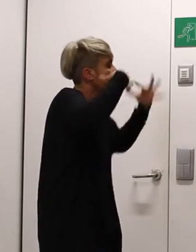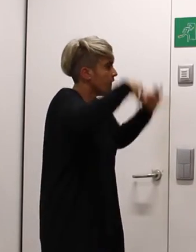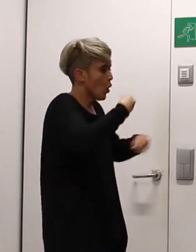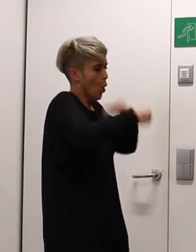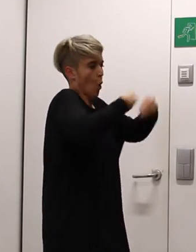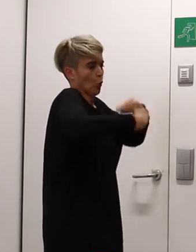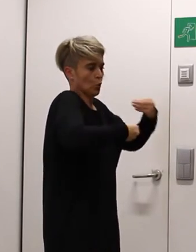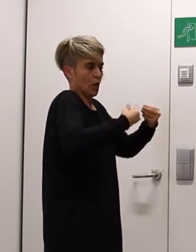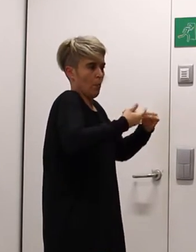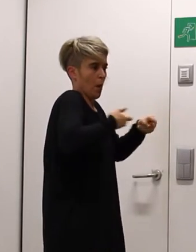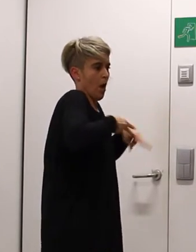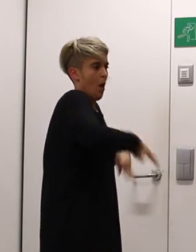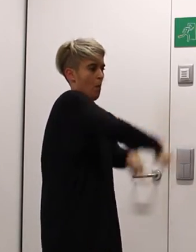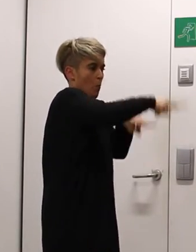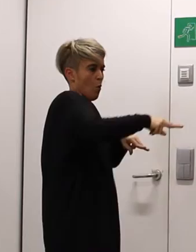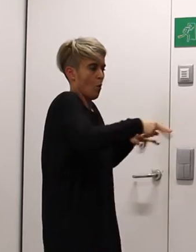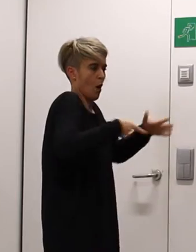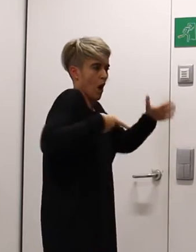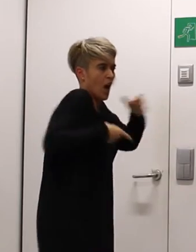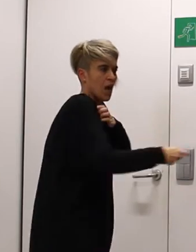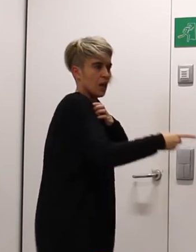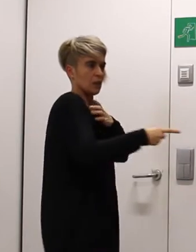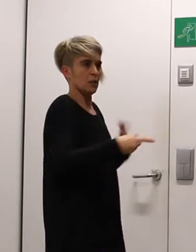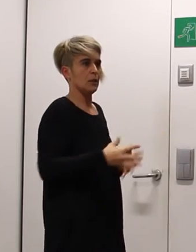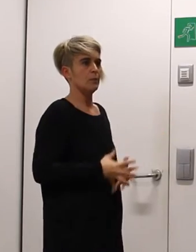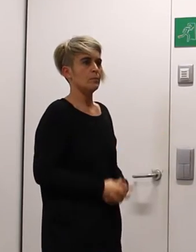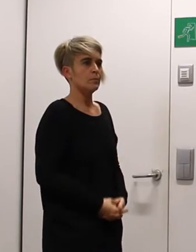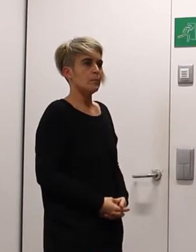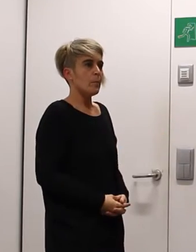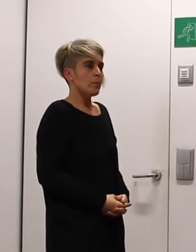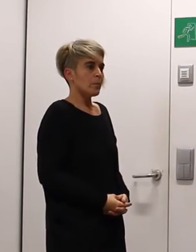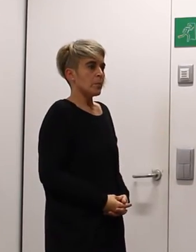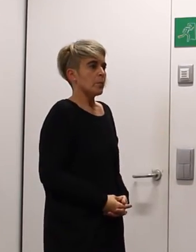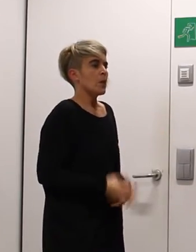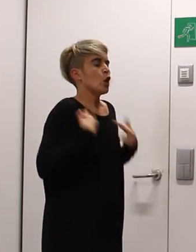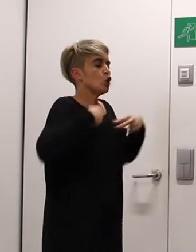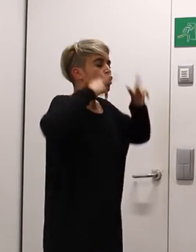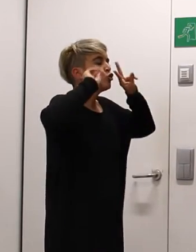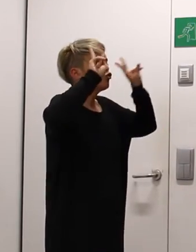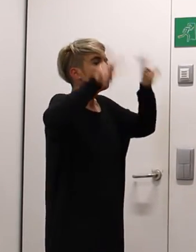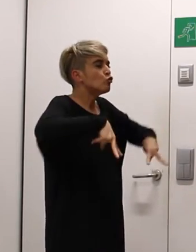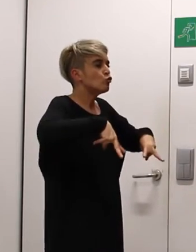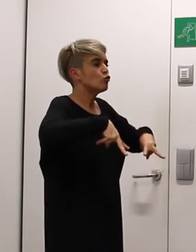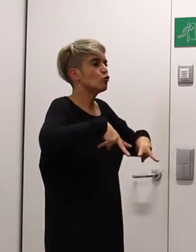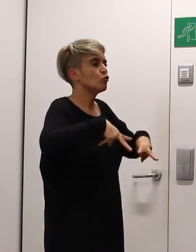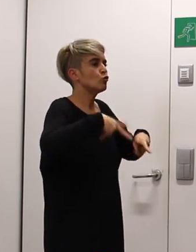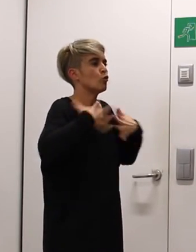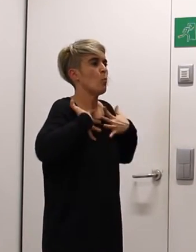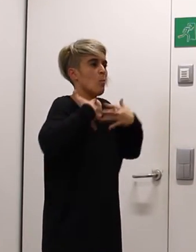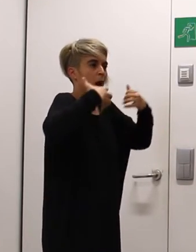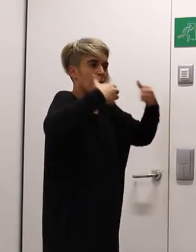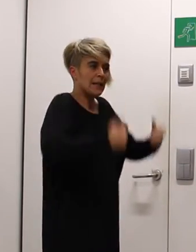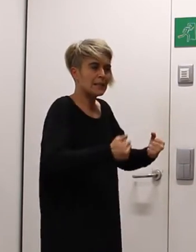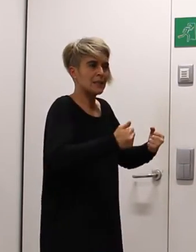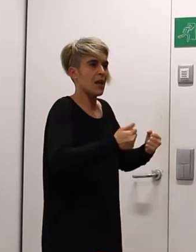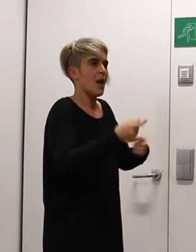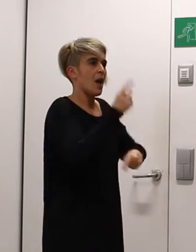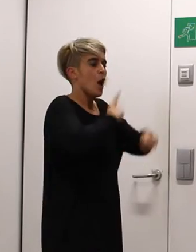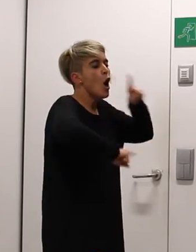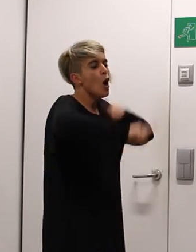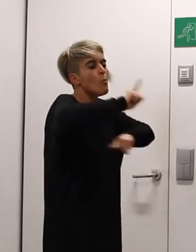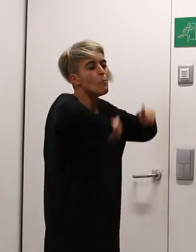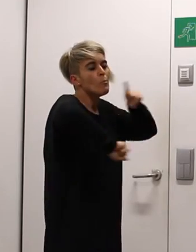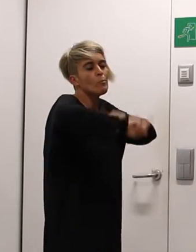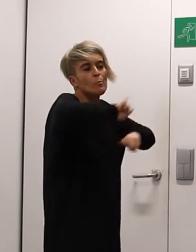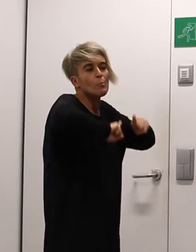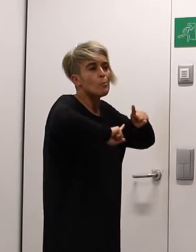en un tejado limpio y produciendo. Soma Energía no tiene, por tanto, ningún problema de